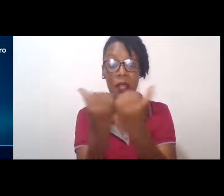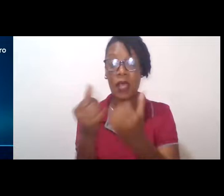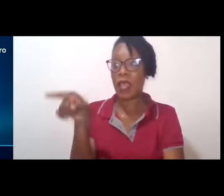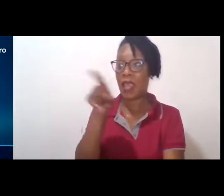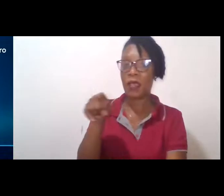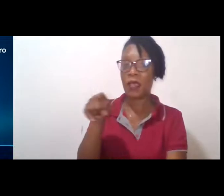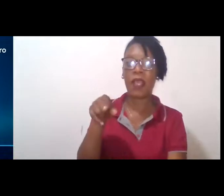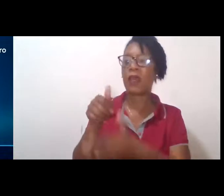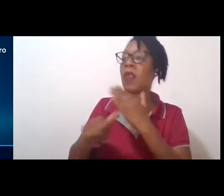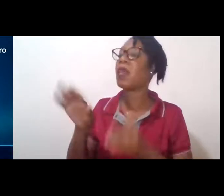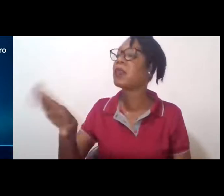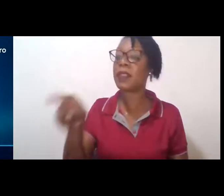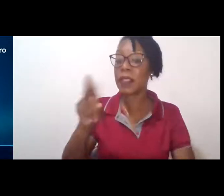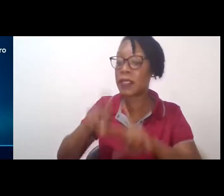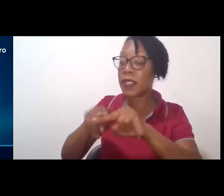silla, van a decir, esa silla es de fulano.